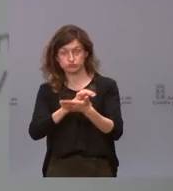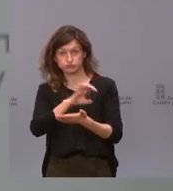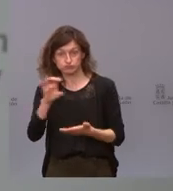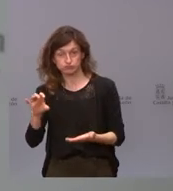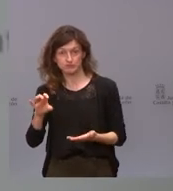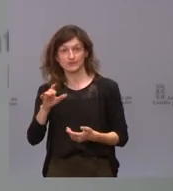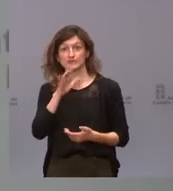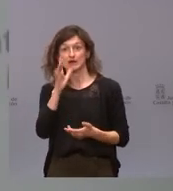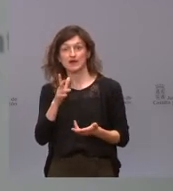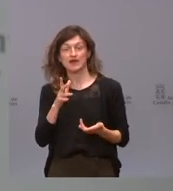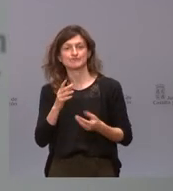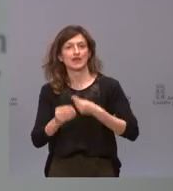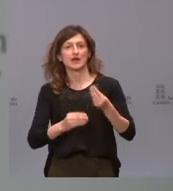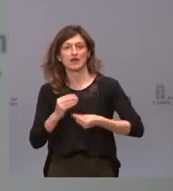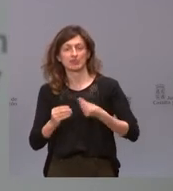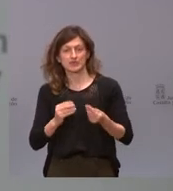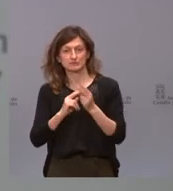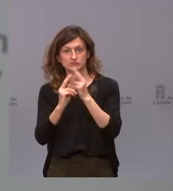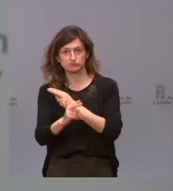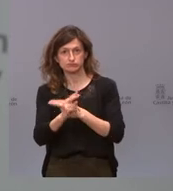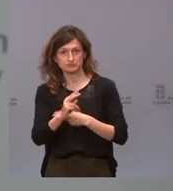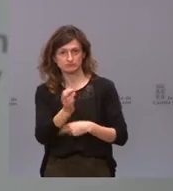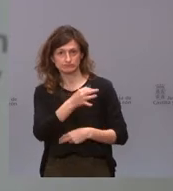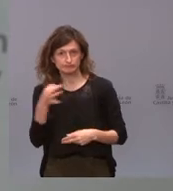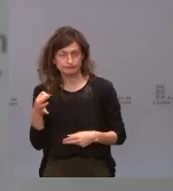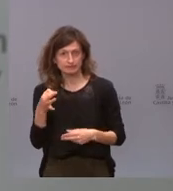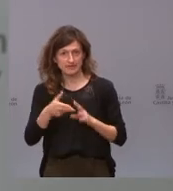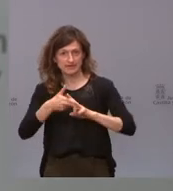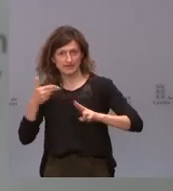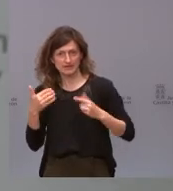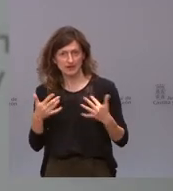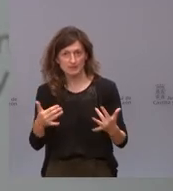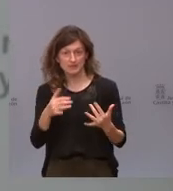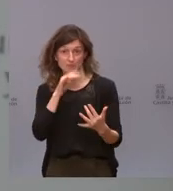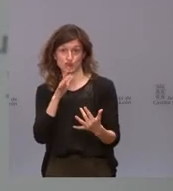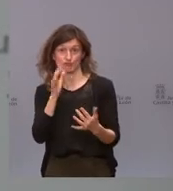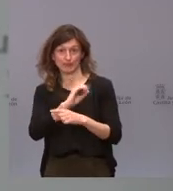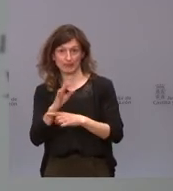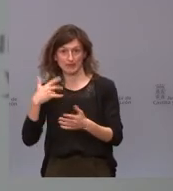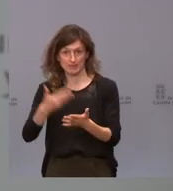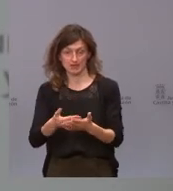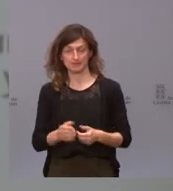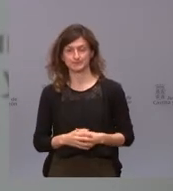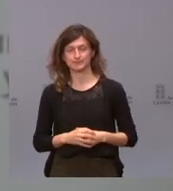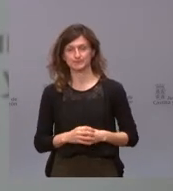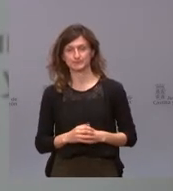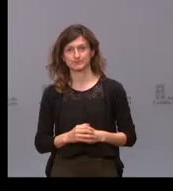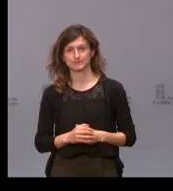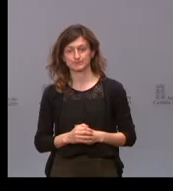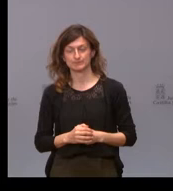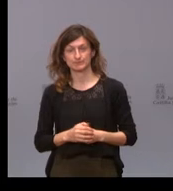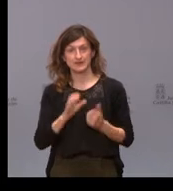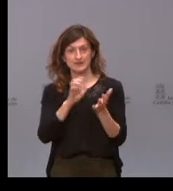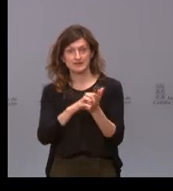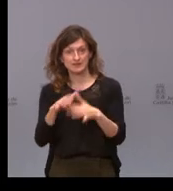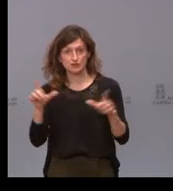para hacer una respuesta eficaz y rápida frente a la pandemia en castilla y